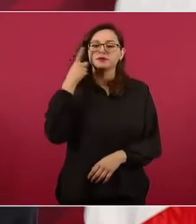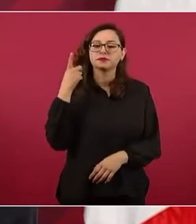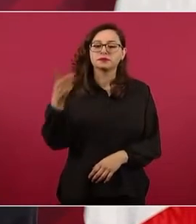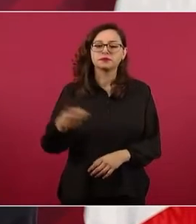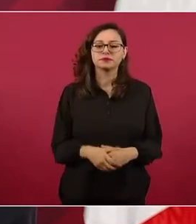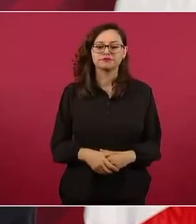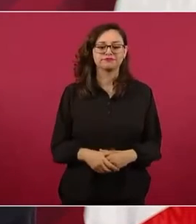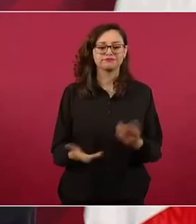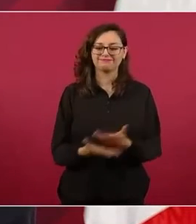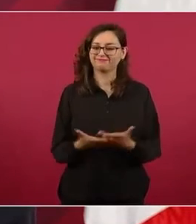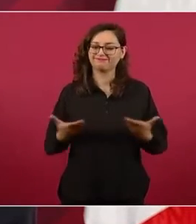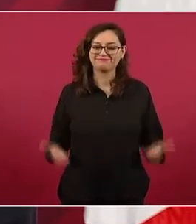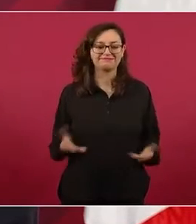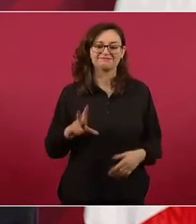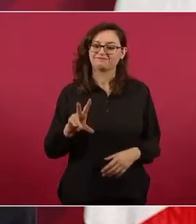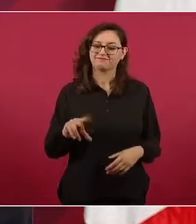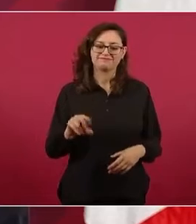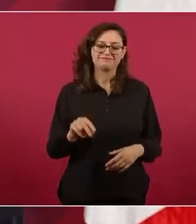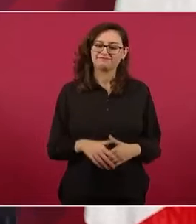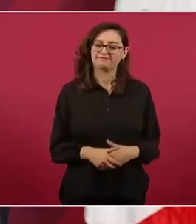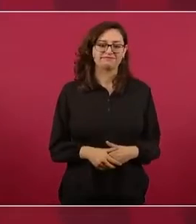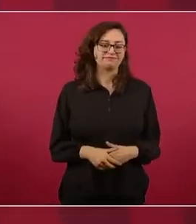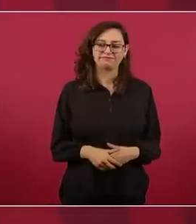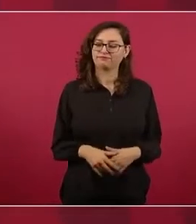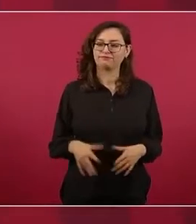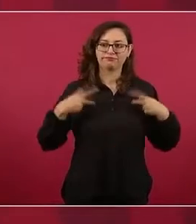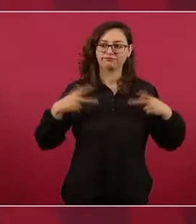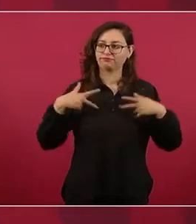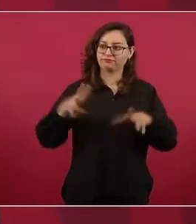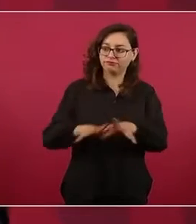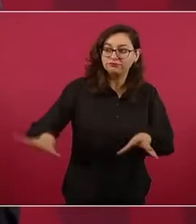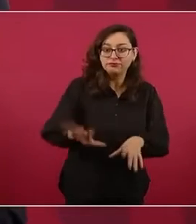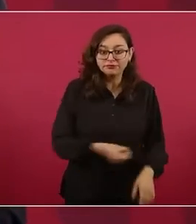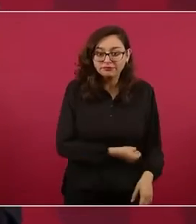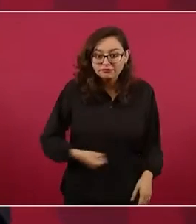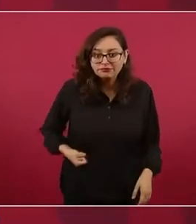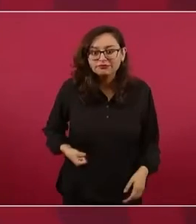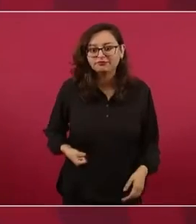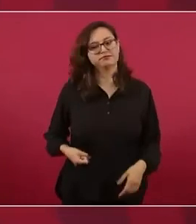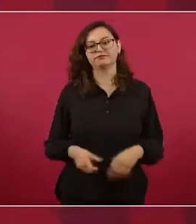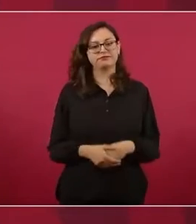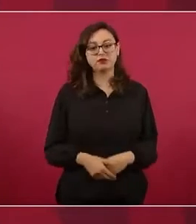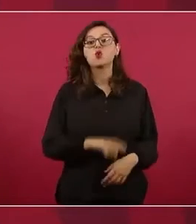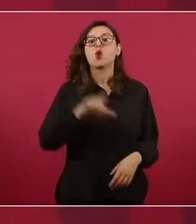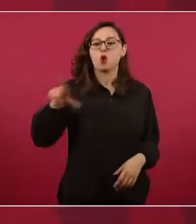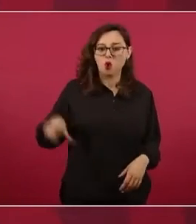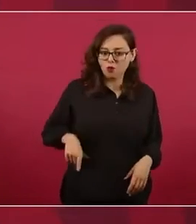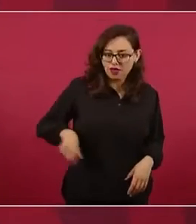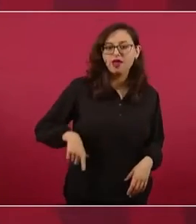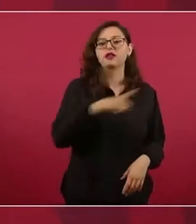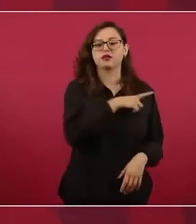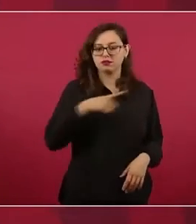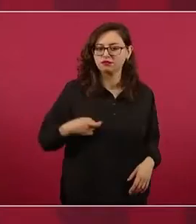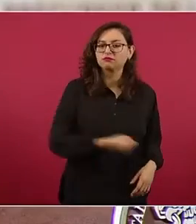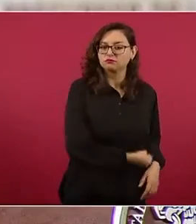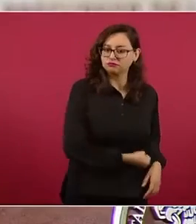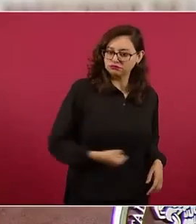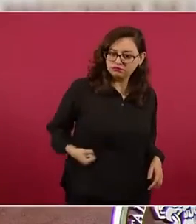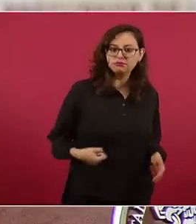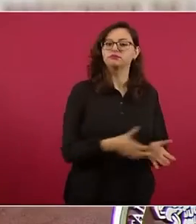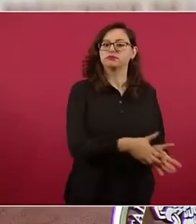Ahora no. Ahora es el gobierno el que se está apretando el cinturón.